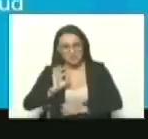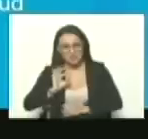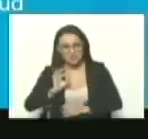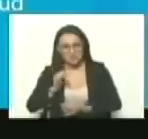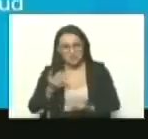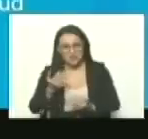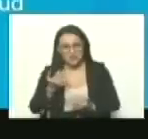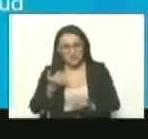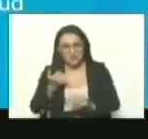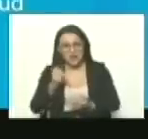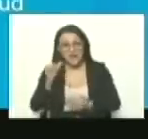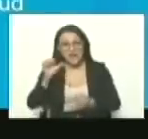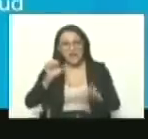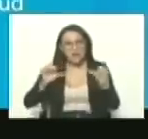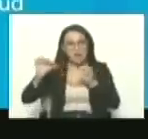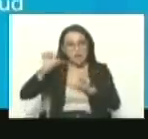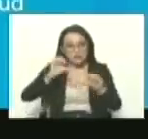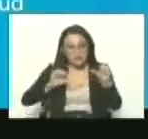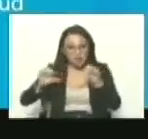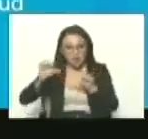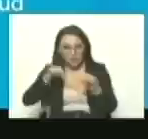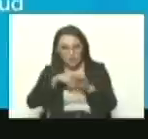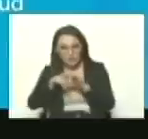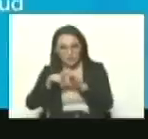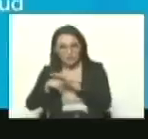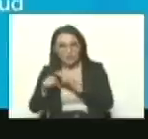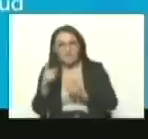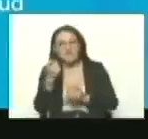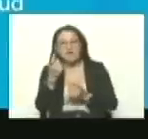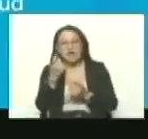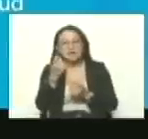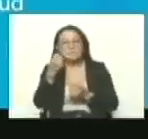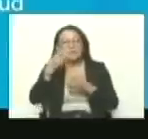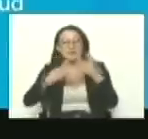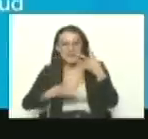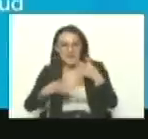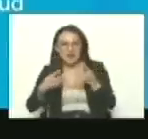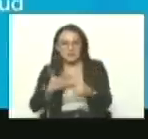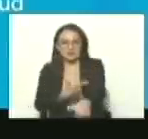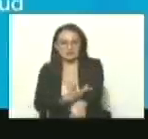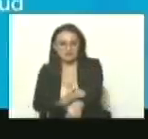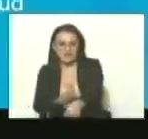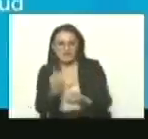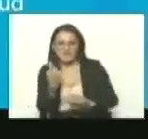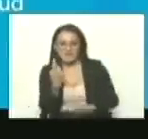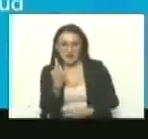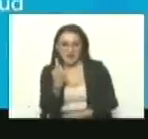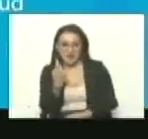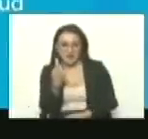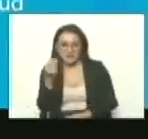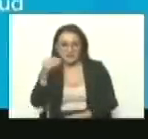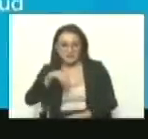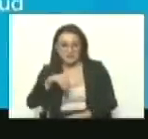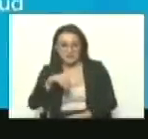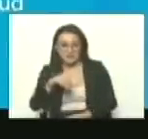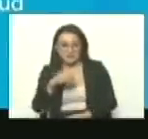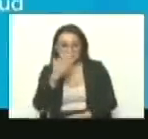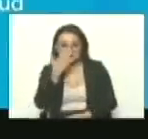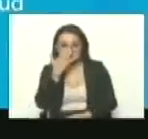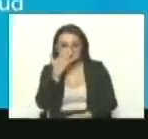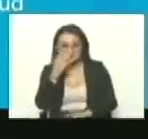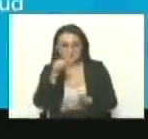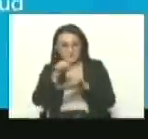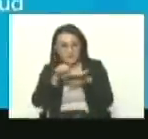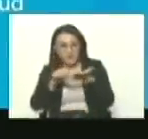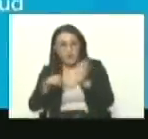Tenemos laboratorios, que lo que falta son reactivos, mi presidente. Necesitamos las salas quirúrgicas, que